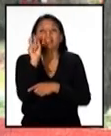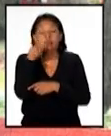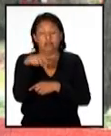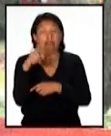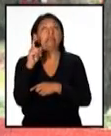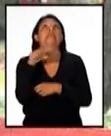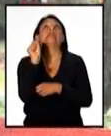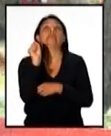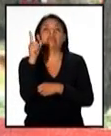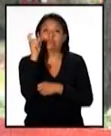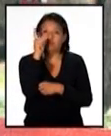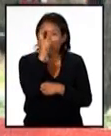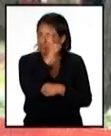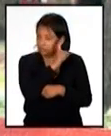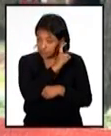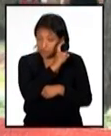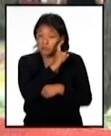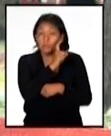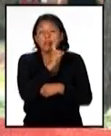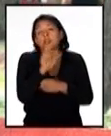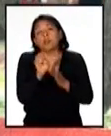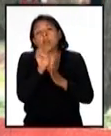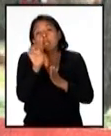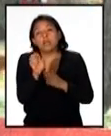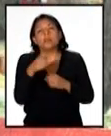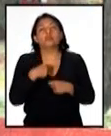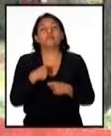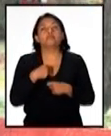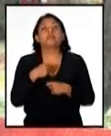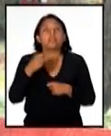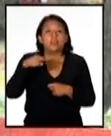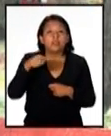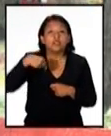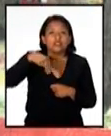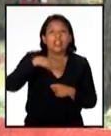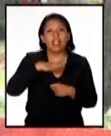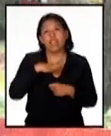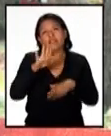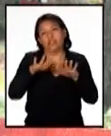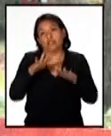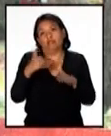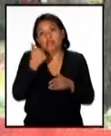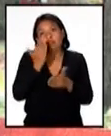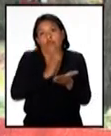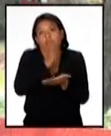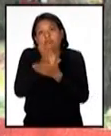arriba. Es muy difícil desde cuando pues nosotros también tenemos necesidades,